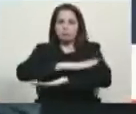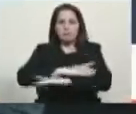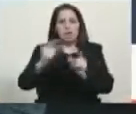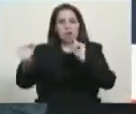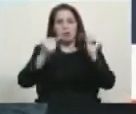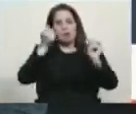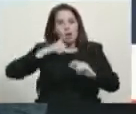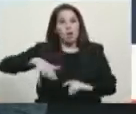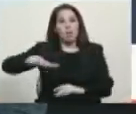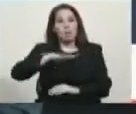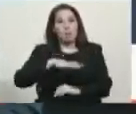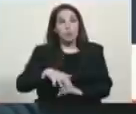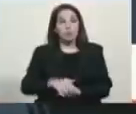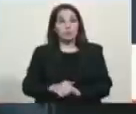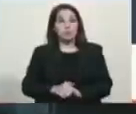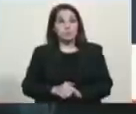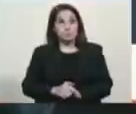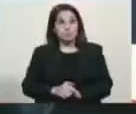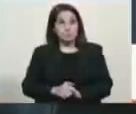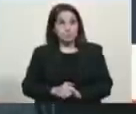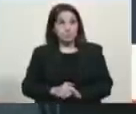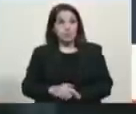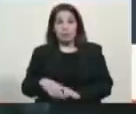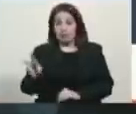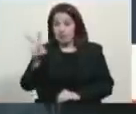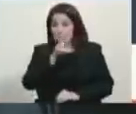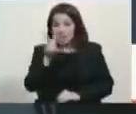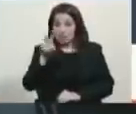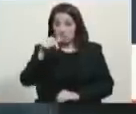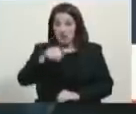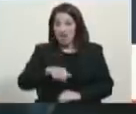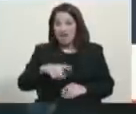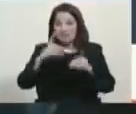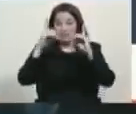mundo. En Venezuela se está decidiendo el